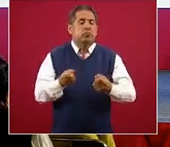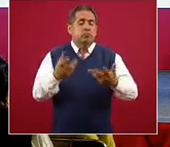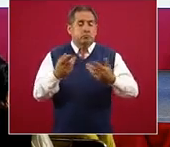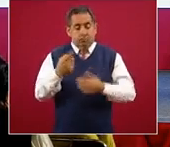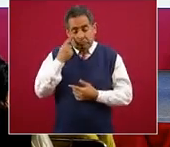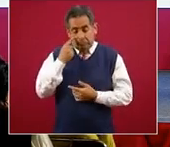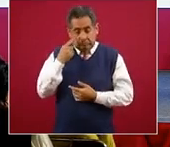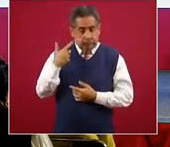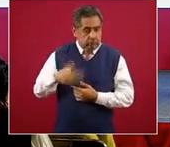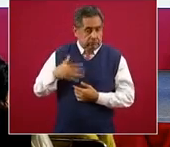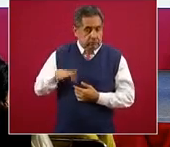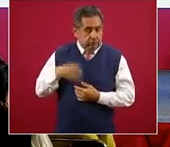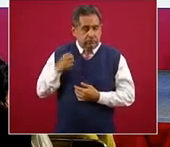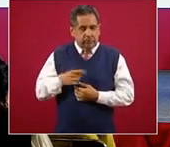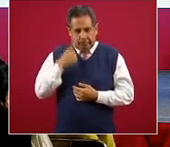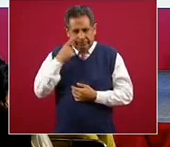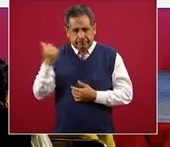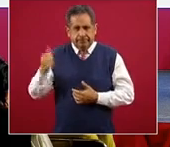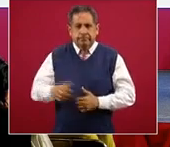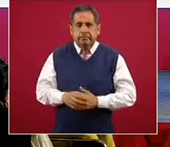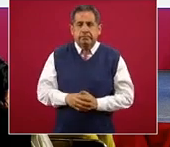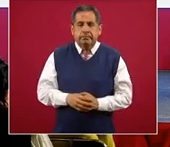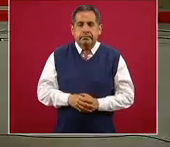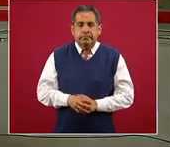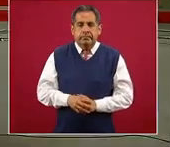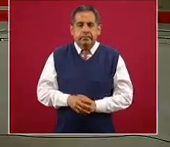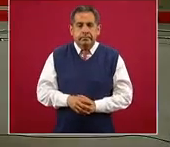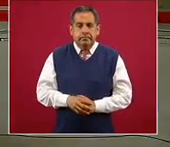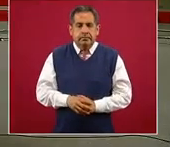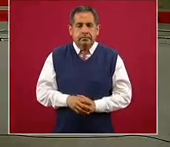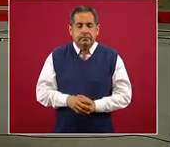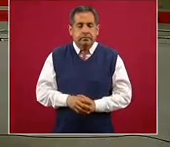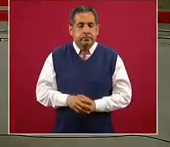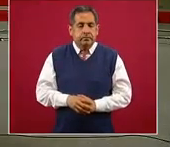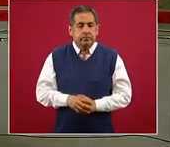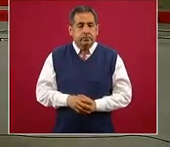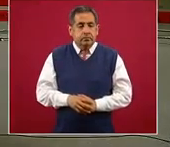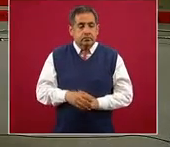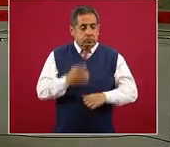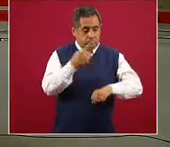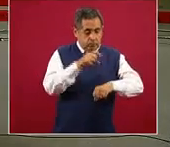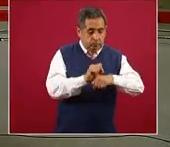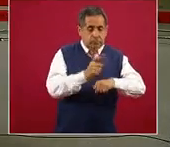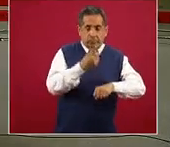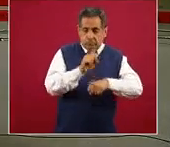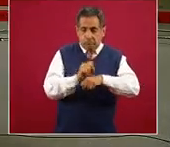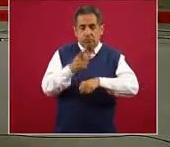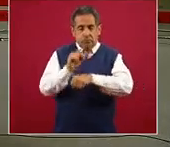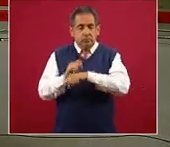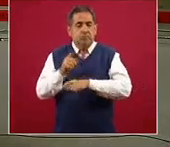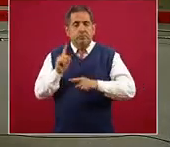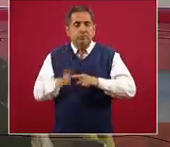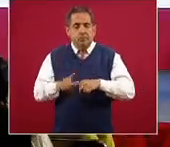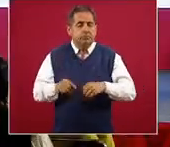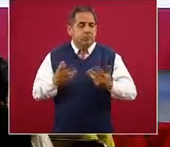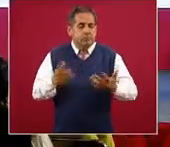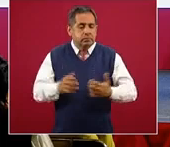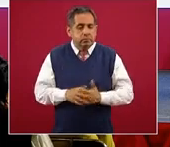esfuerzo. La que sigue, por favor. La demanda semanal que tenemos son